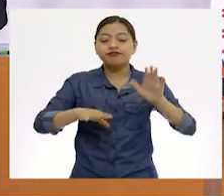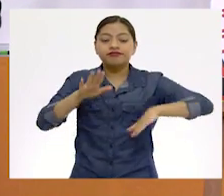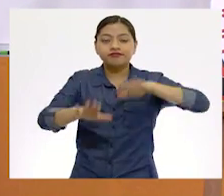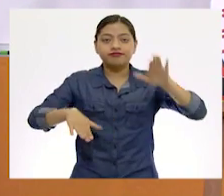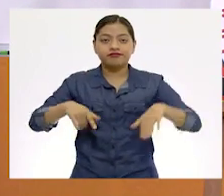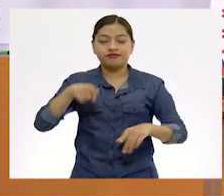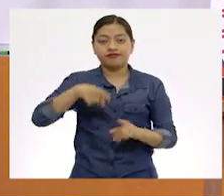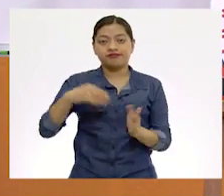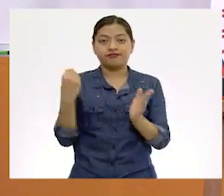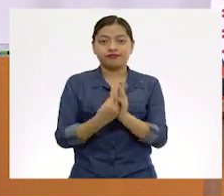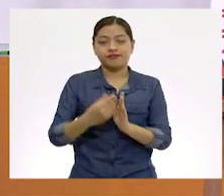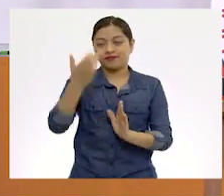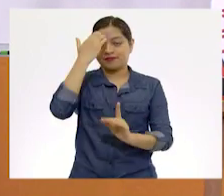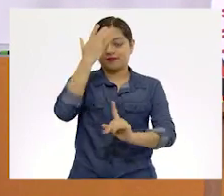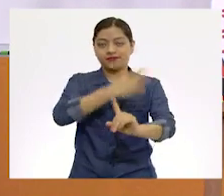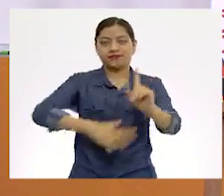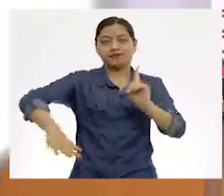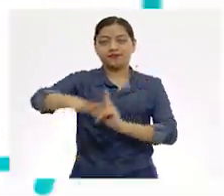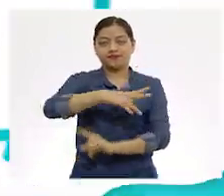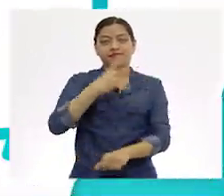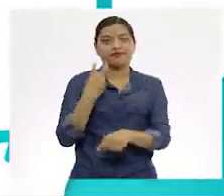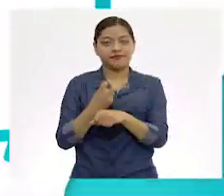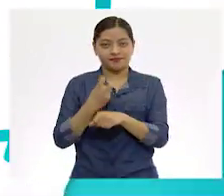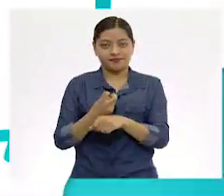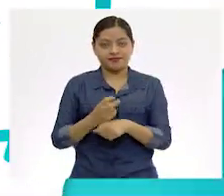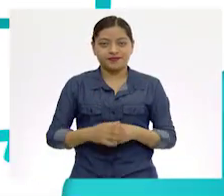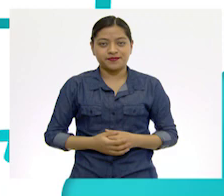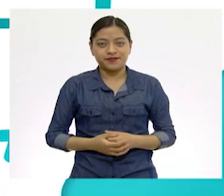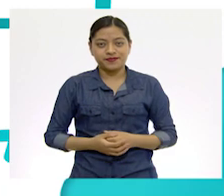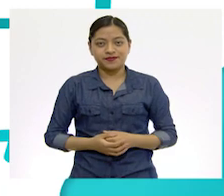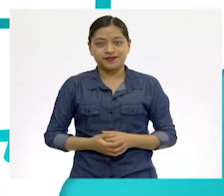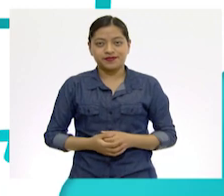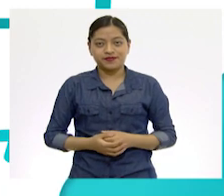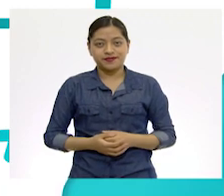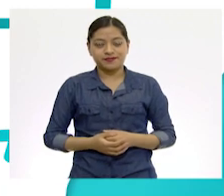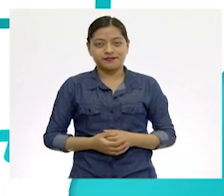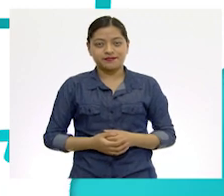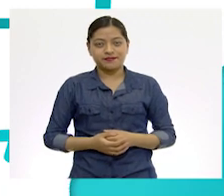de conocimiento del medio para segundo grado.